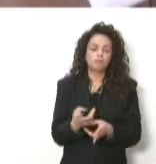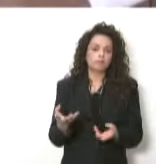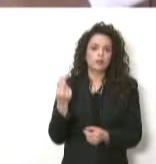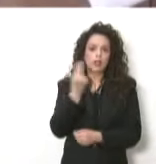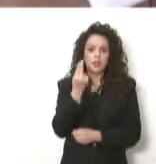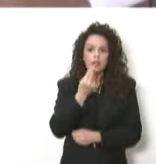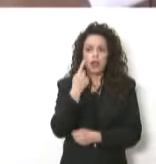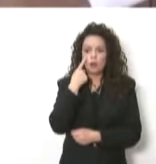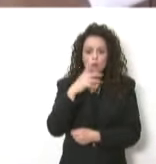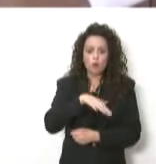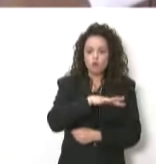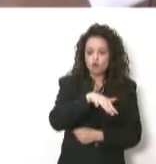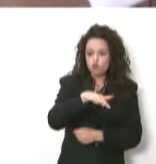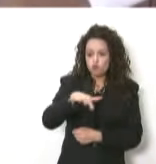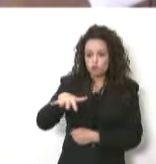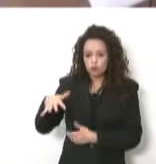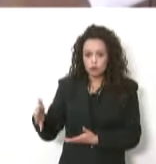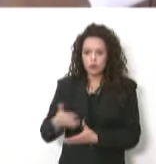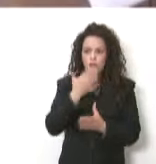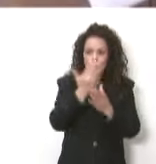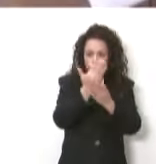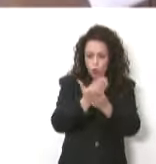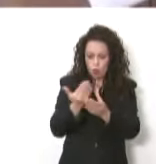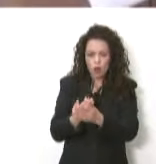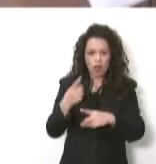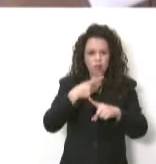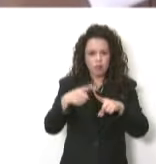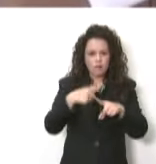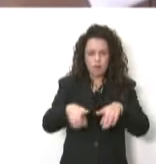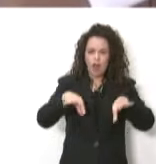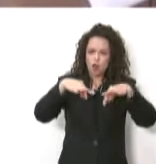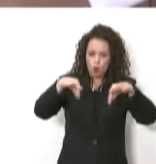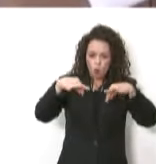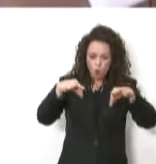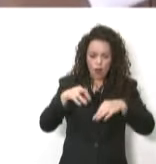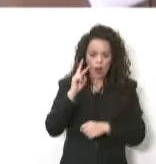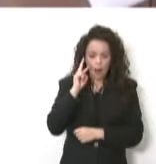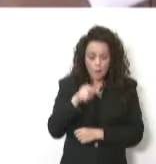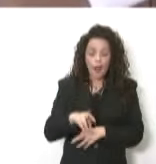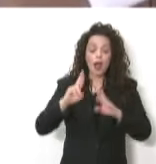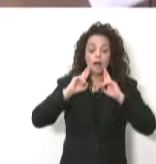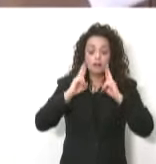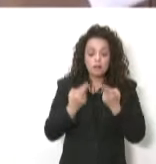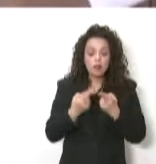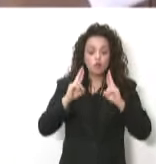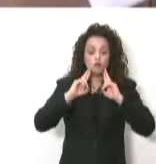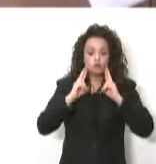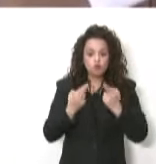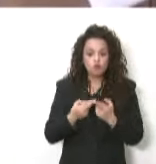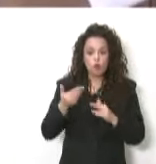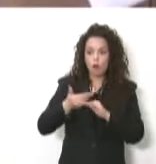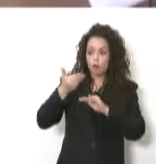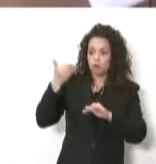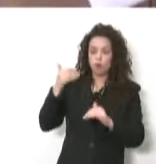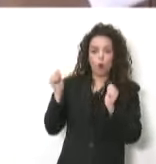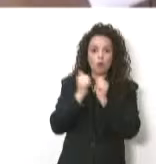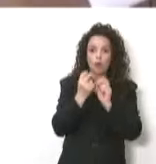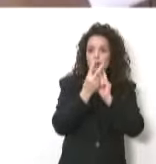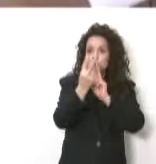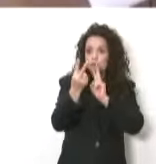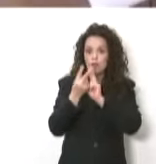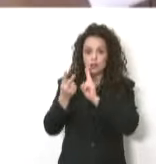una búsqueda exhaustiva de toda la documentación que dé cuenta de las reuniones de las mesas de trabajo con vecinos de las